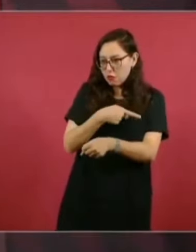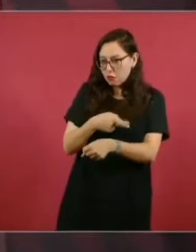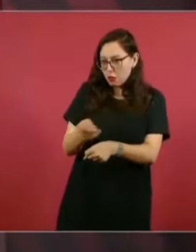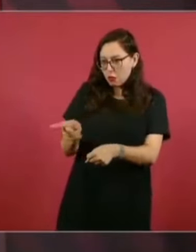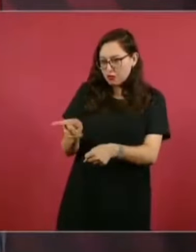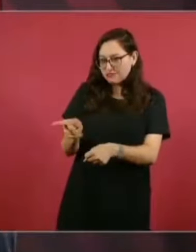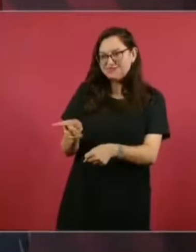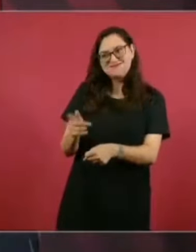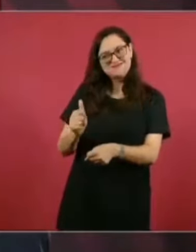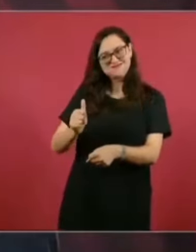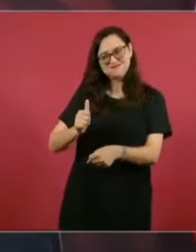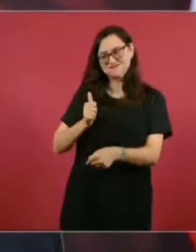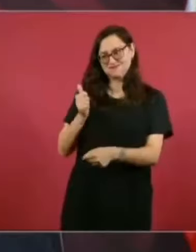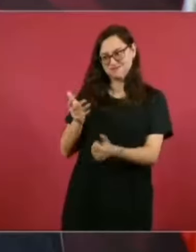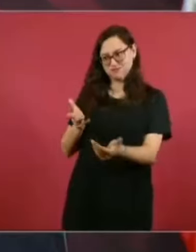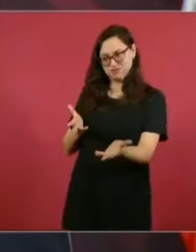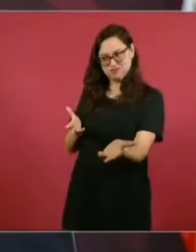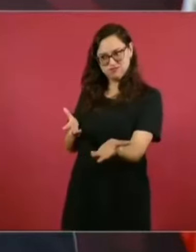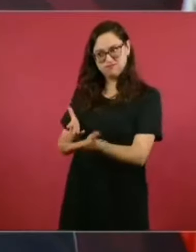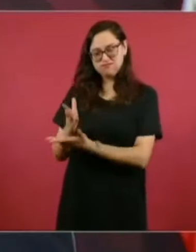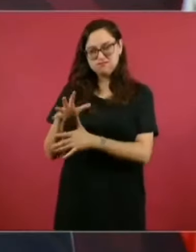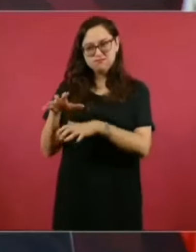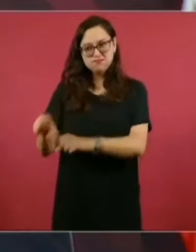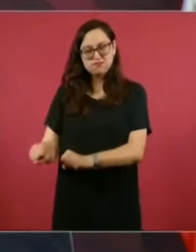por poderoso que sea.